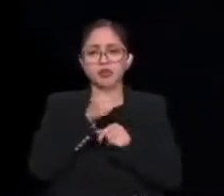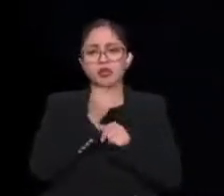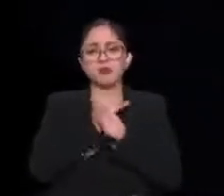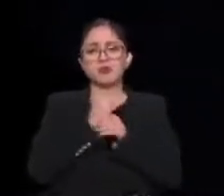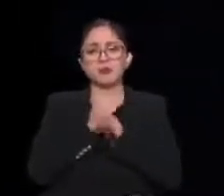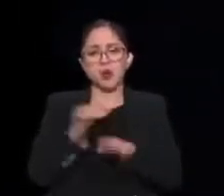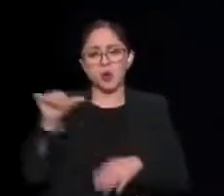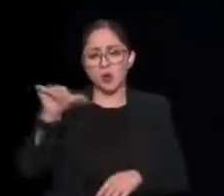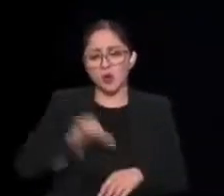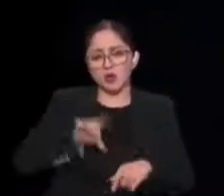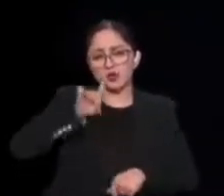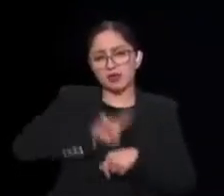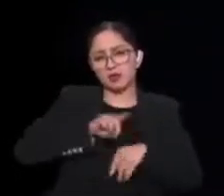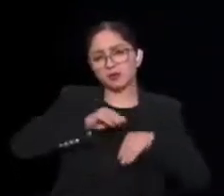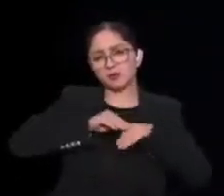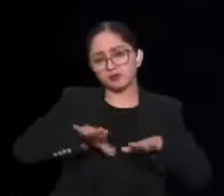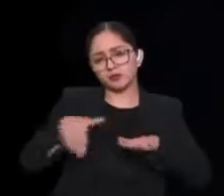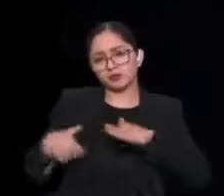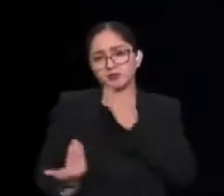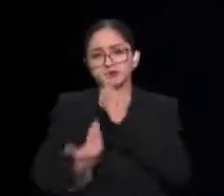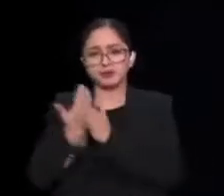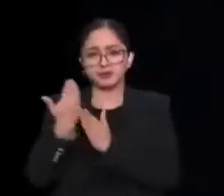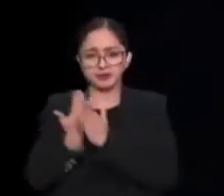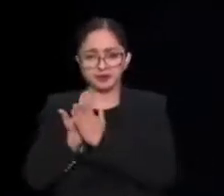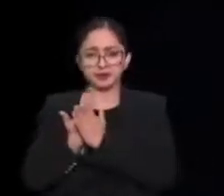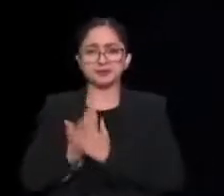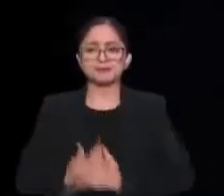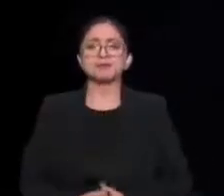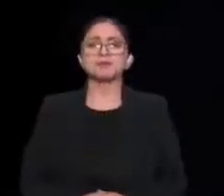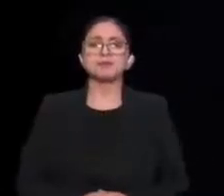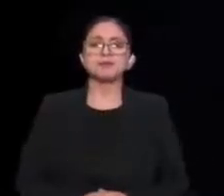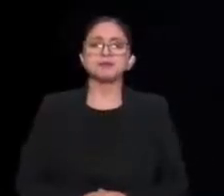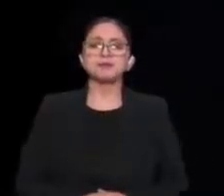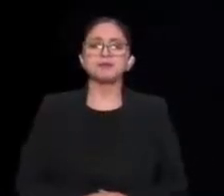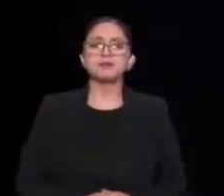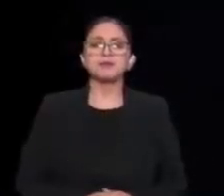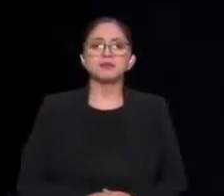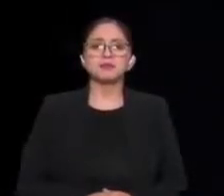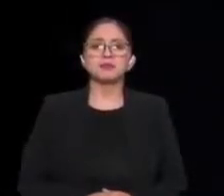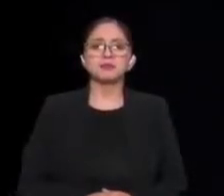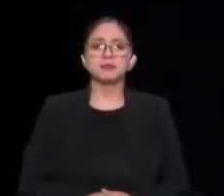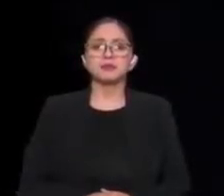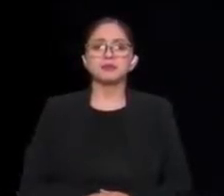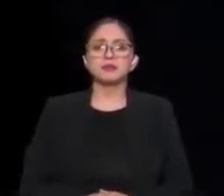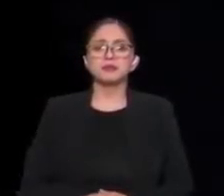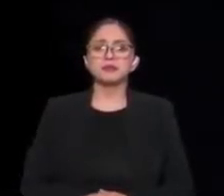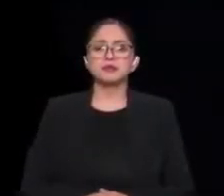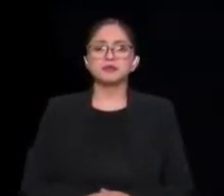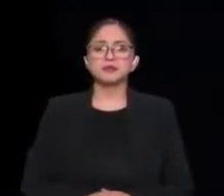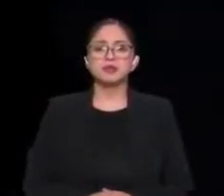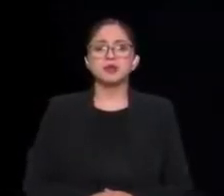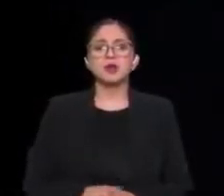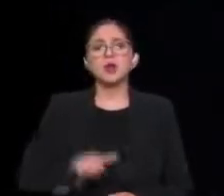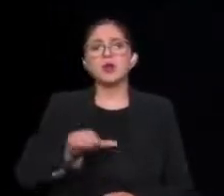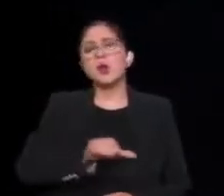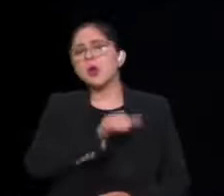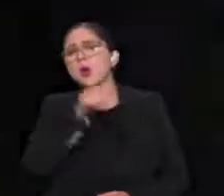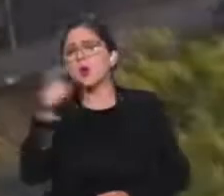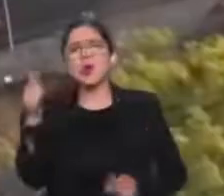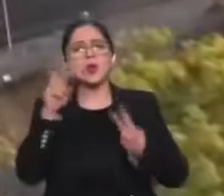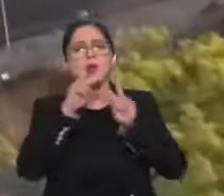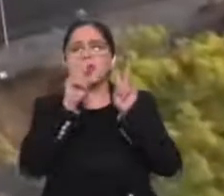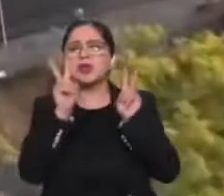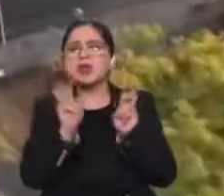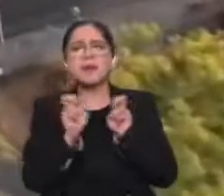que hoy fue presentada esta mañana. Y bueno, otro tema que ha sido polémico y ya ha estado en